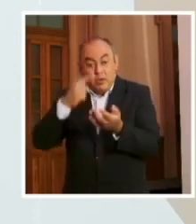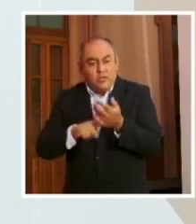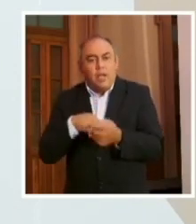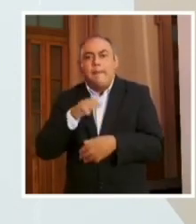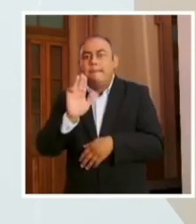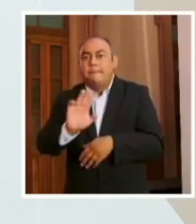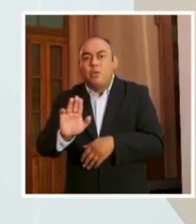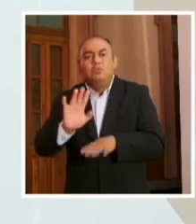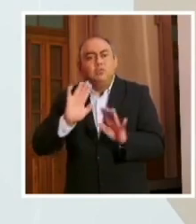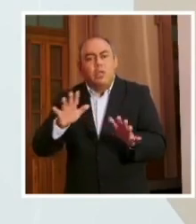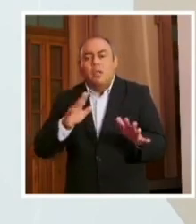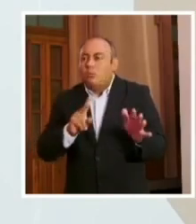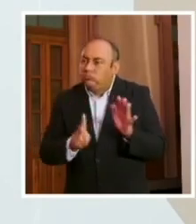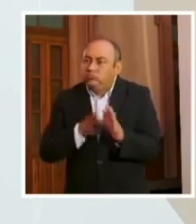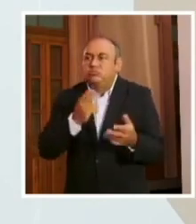con la reanudación del programa